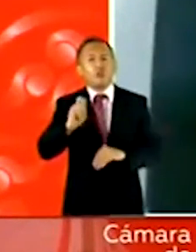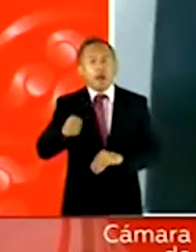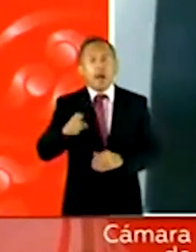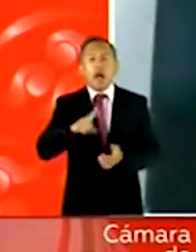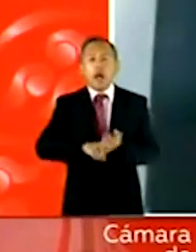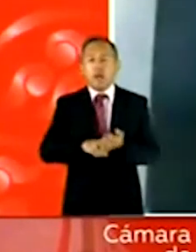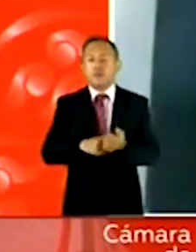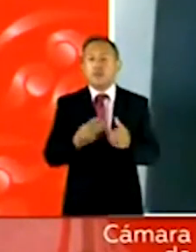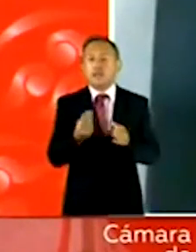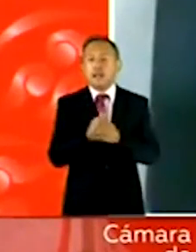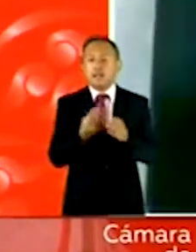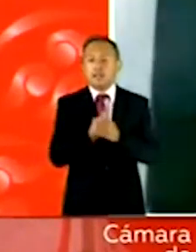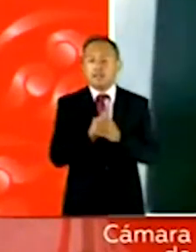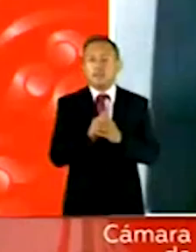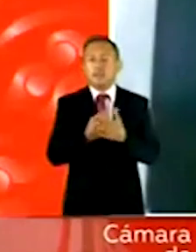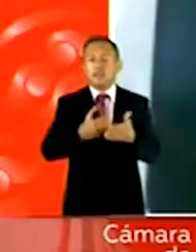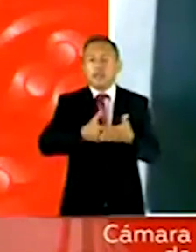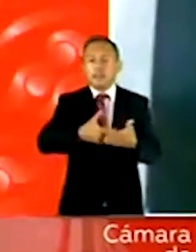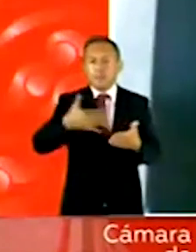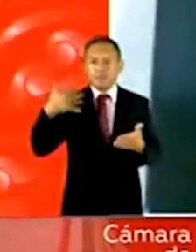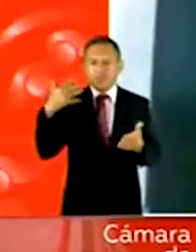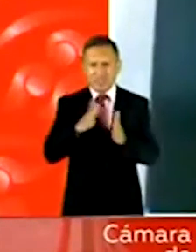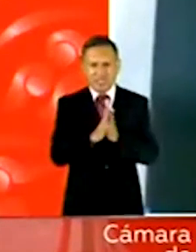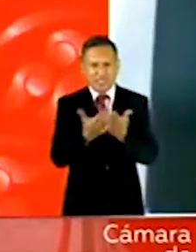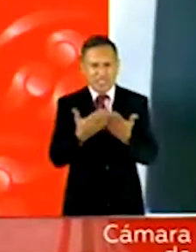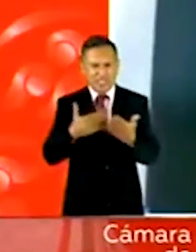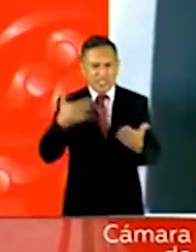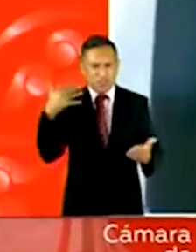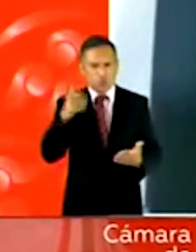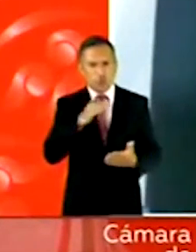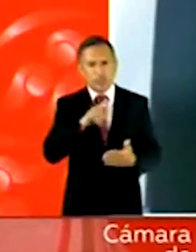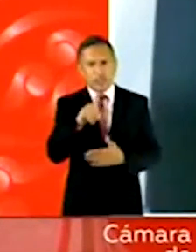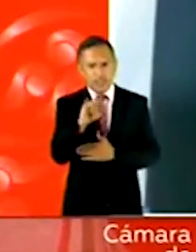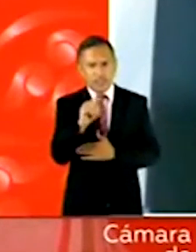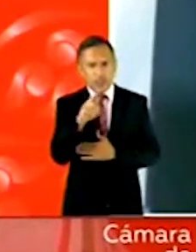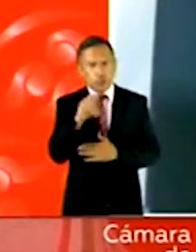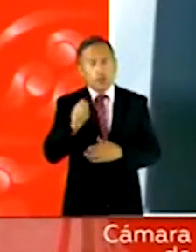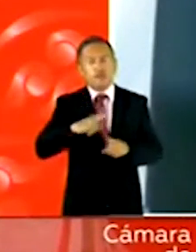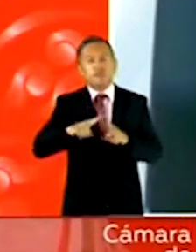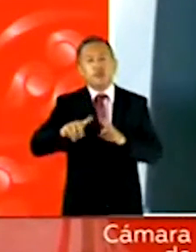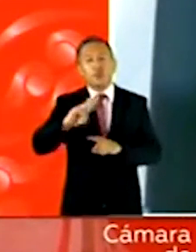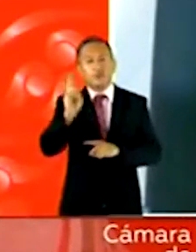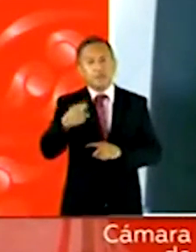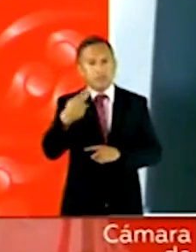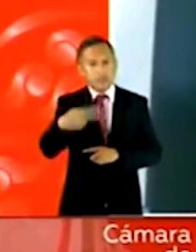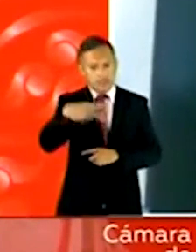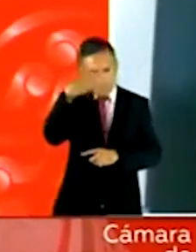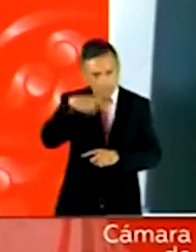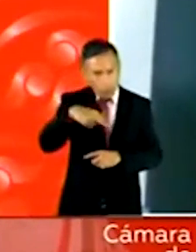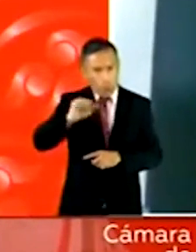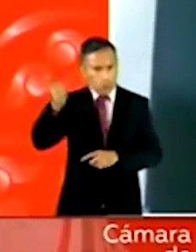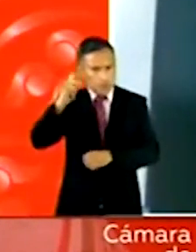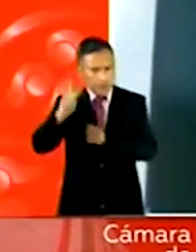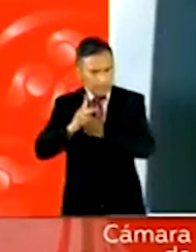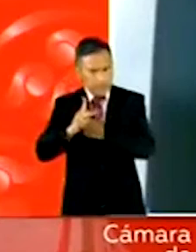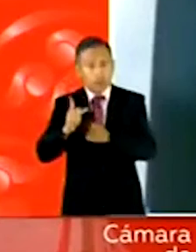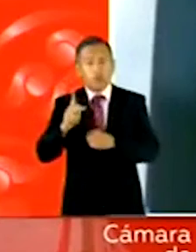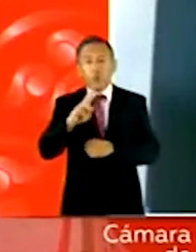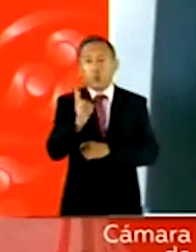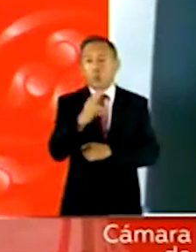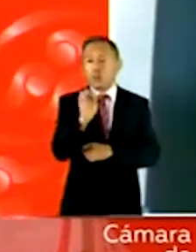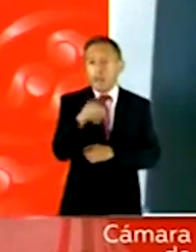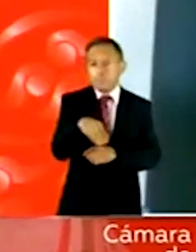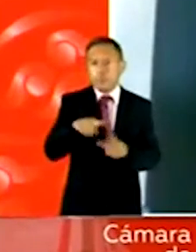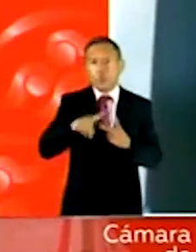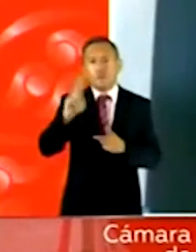literatura en distintas universidades nacionales y extranjeras como la UNAM, la Universidad de Wisconsin,